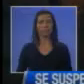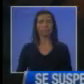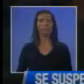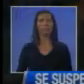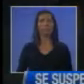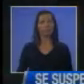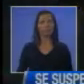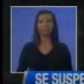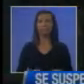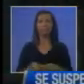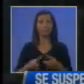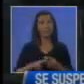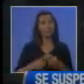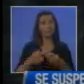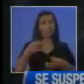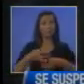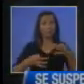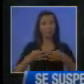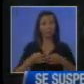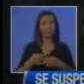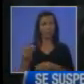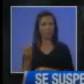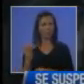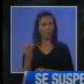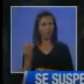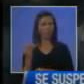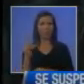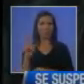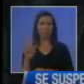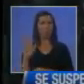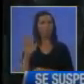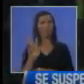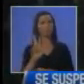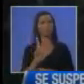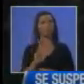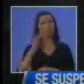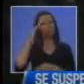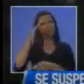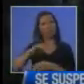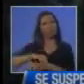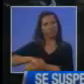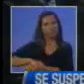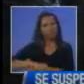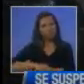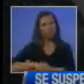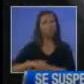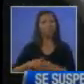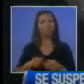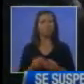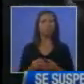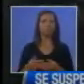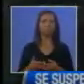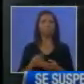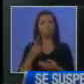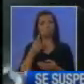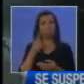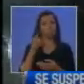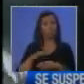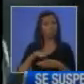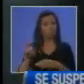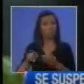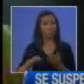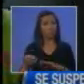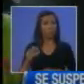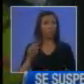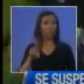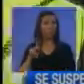Esperando el inicio del juicio, llegaron al Tribunal Séptimo de Garantías Penales de Pichincha los tres sospechosos por la muerte de Karina del Pozo, David Piña, José